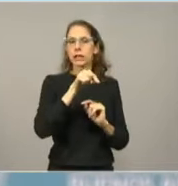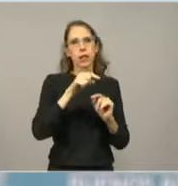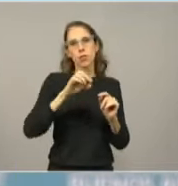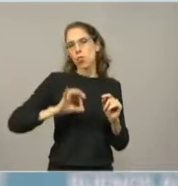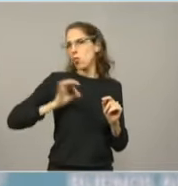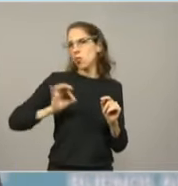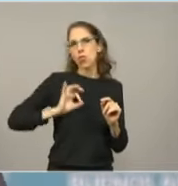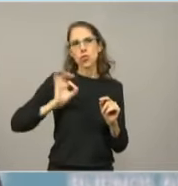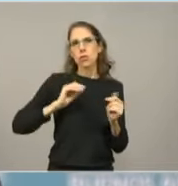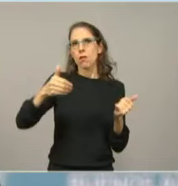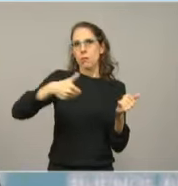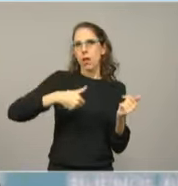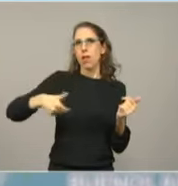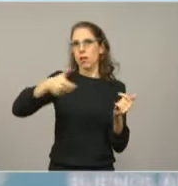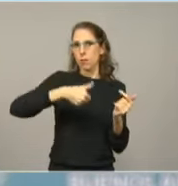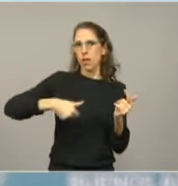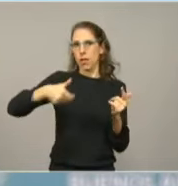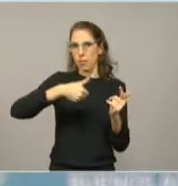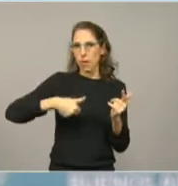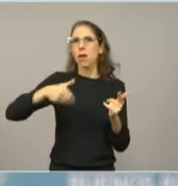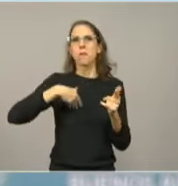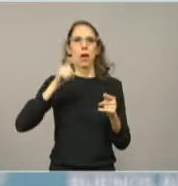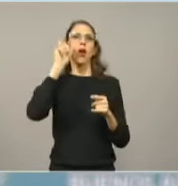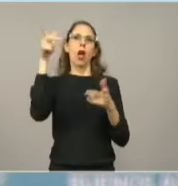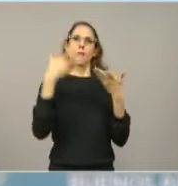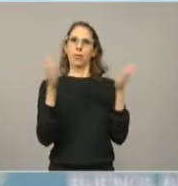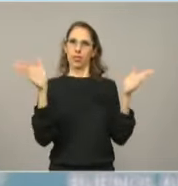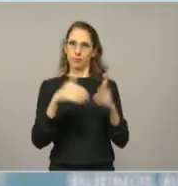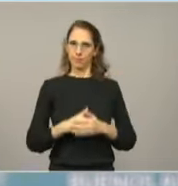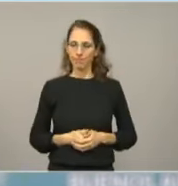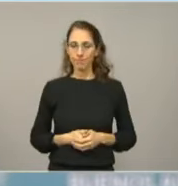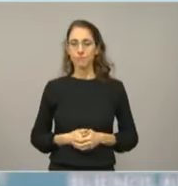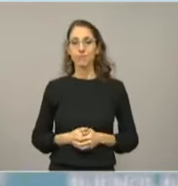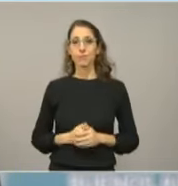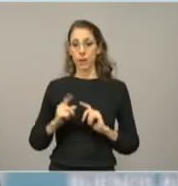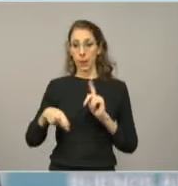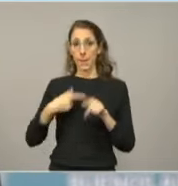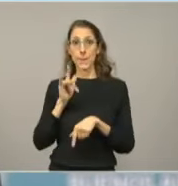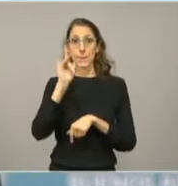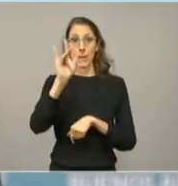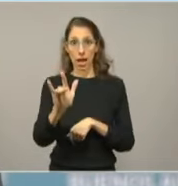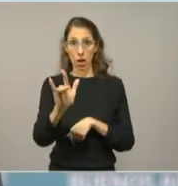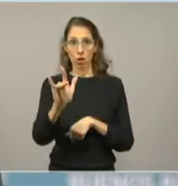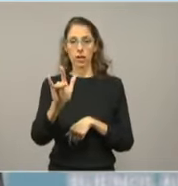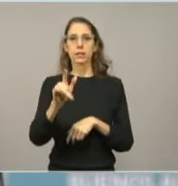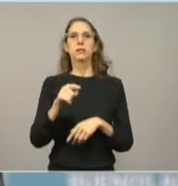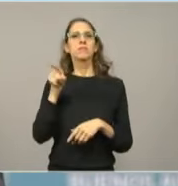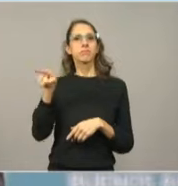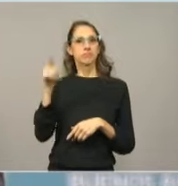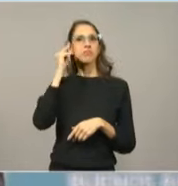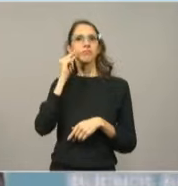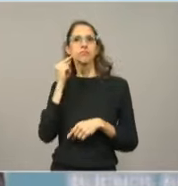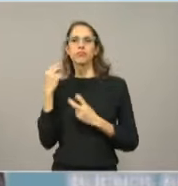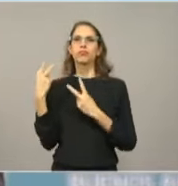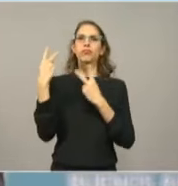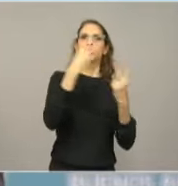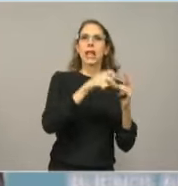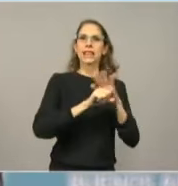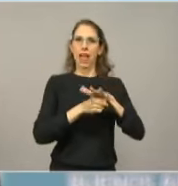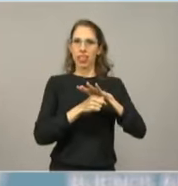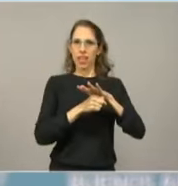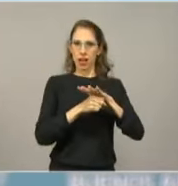histórico de la comunidad de San Vicente El día miércoles el gobernador se va a mover hacia